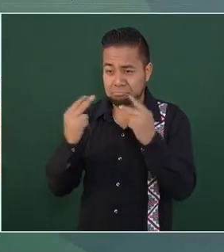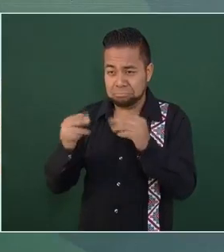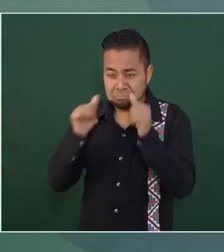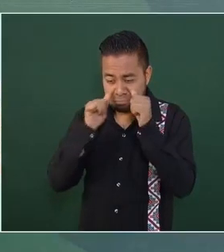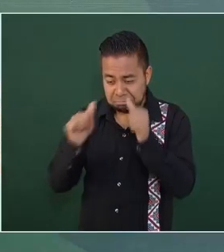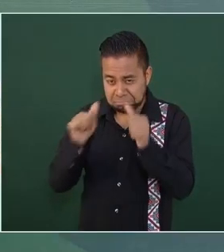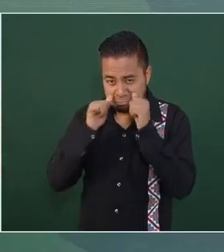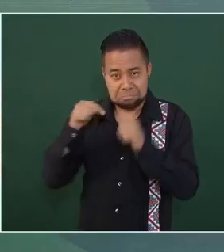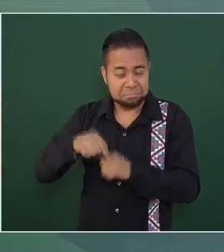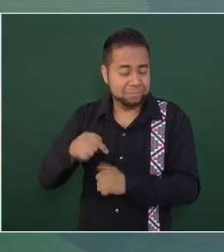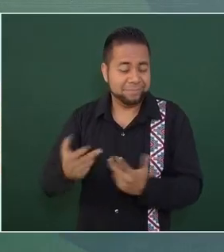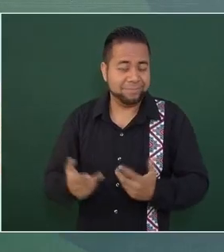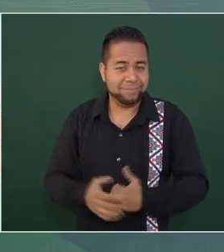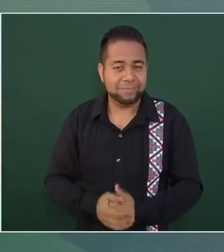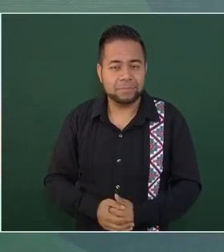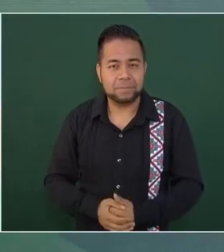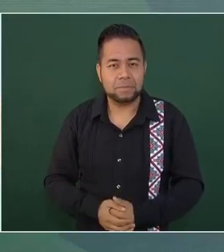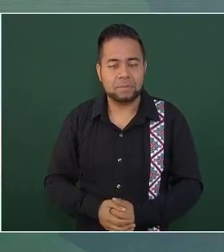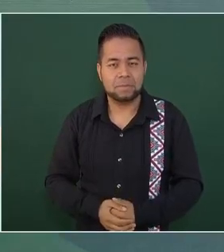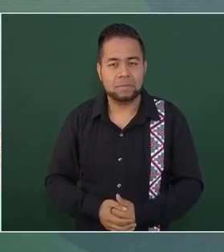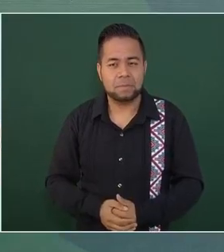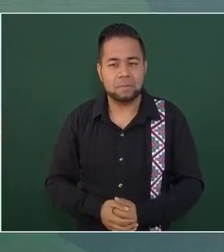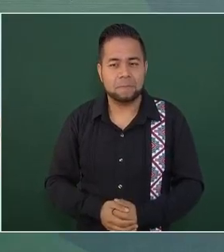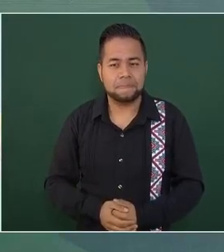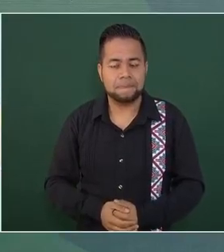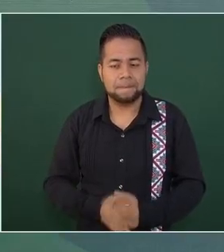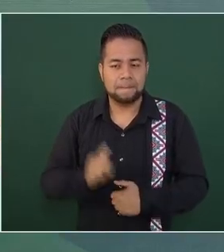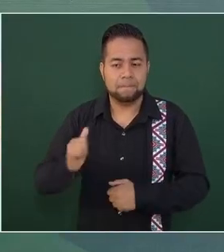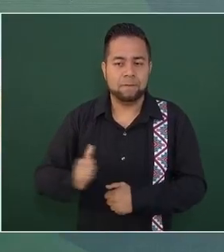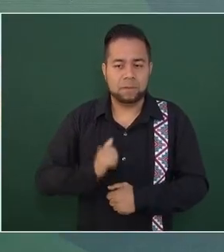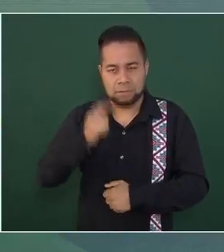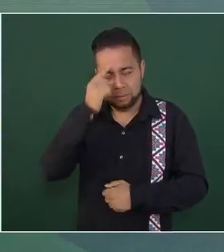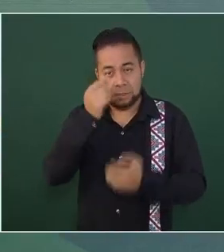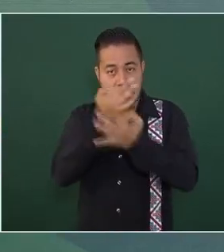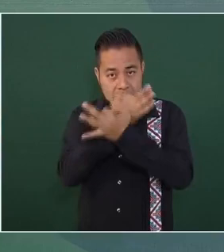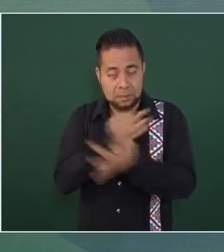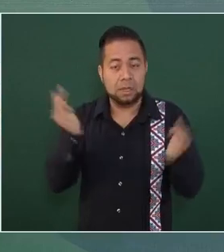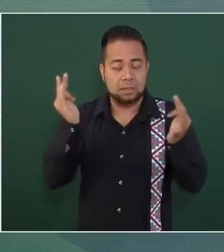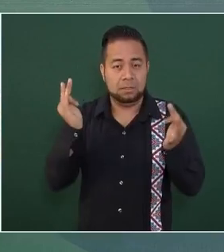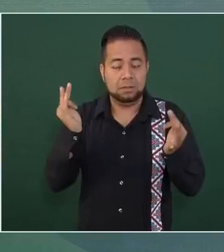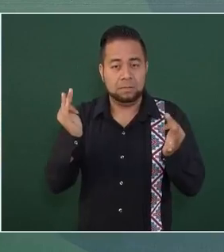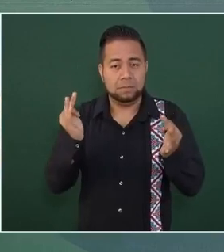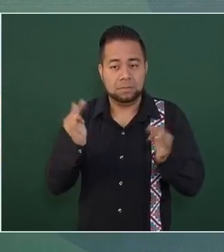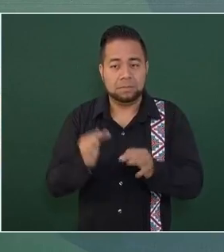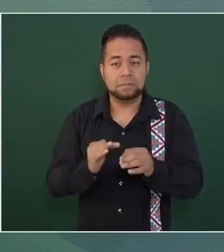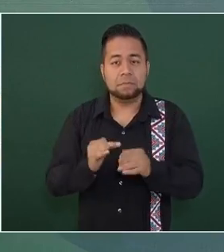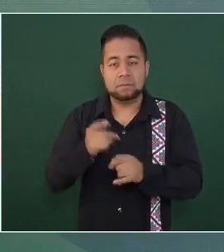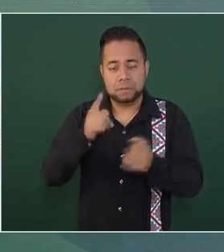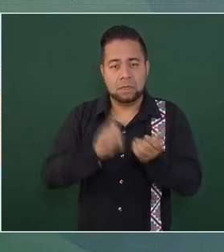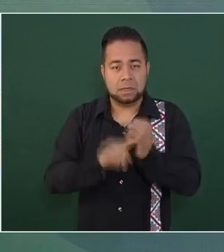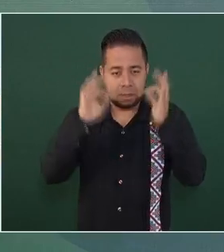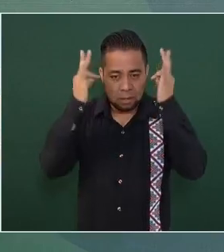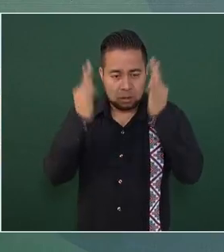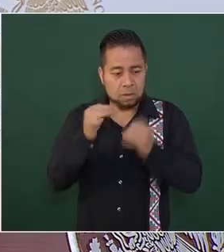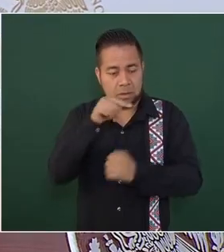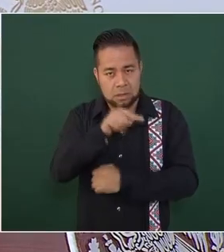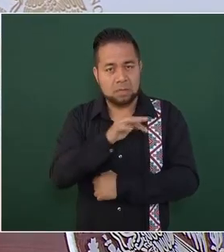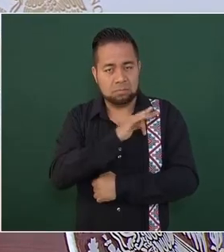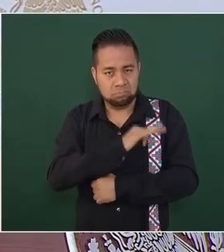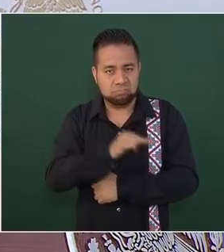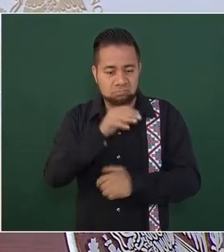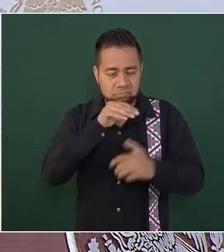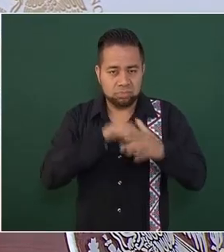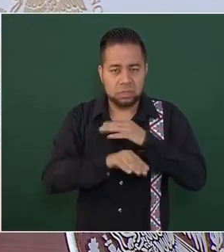pendientes entonces este aprovechamos para informarles que en los consulados se puede